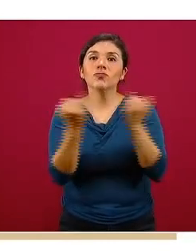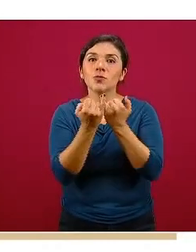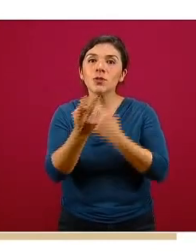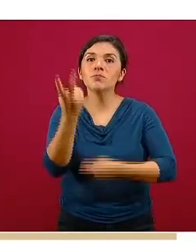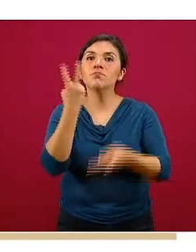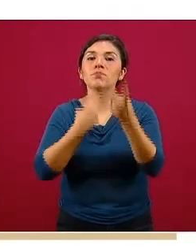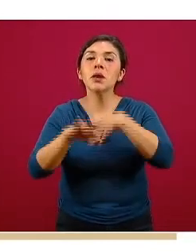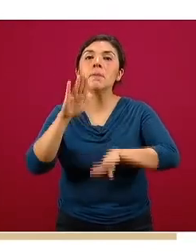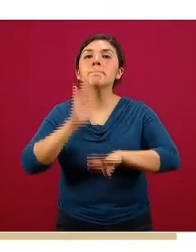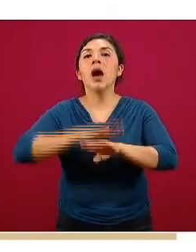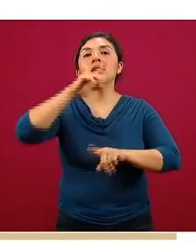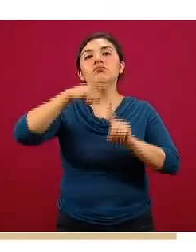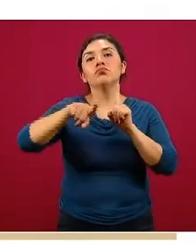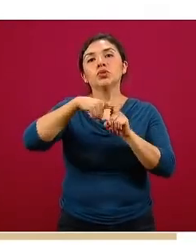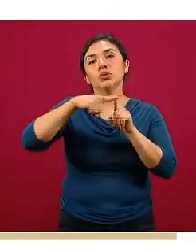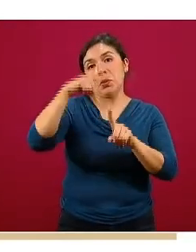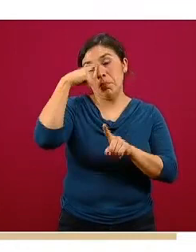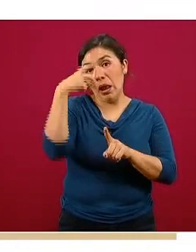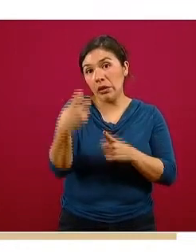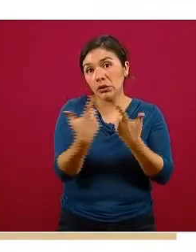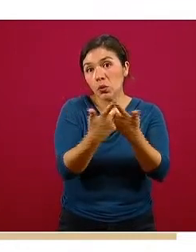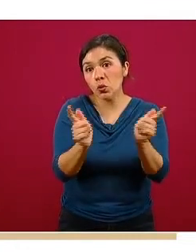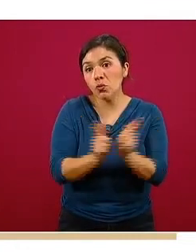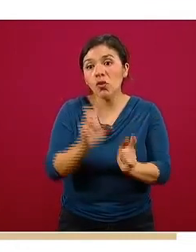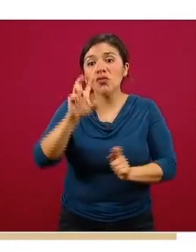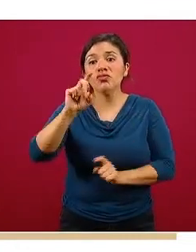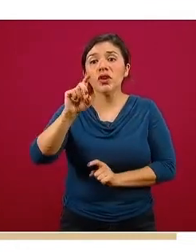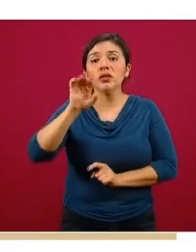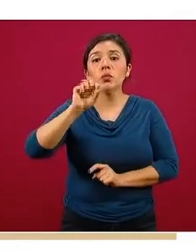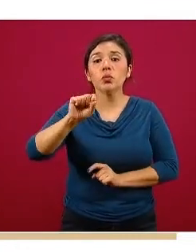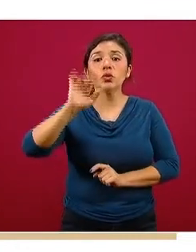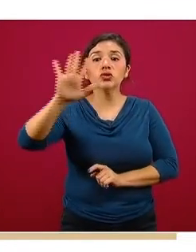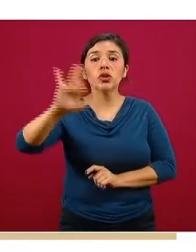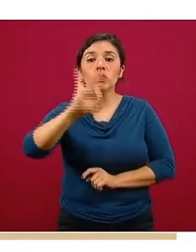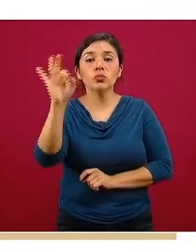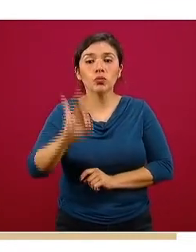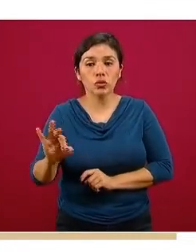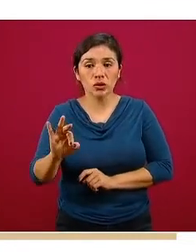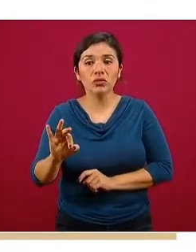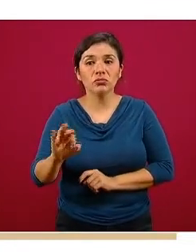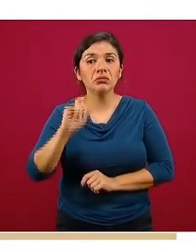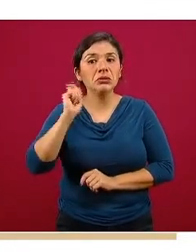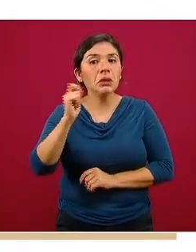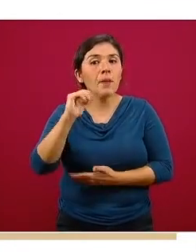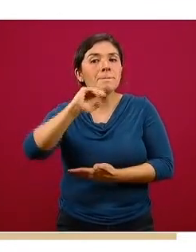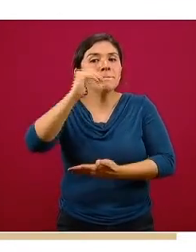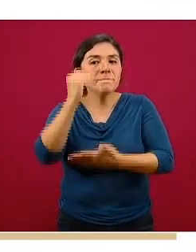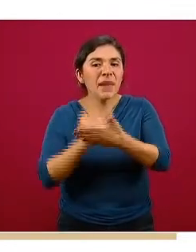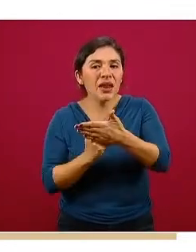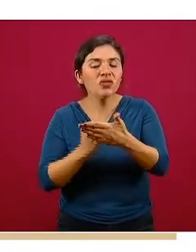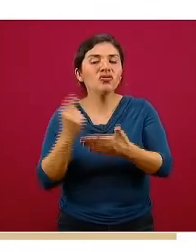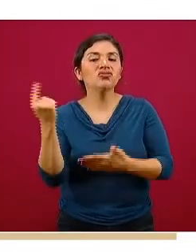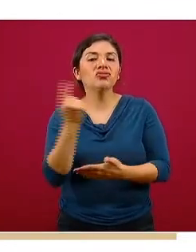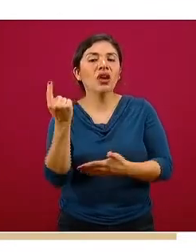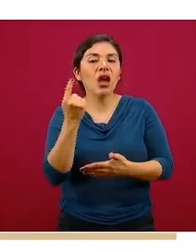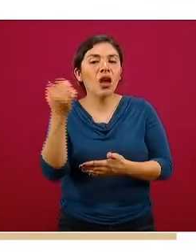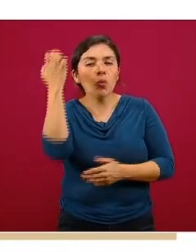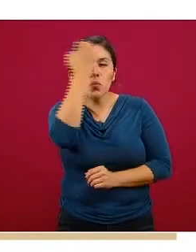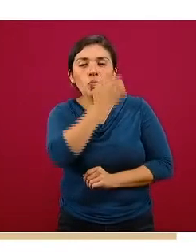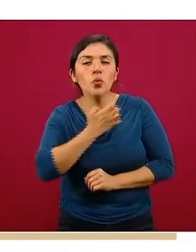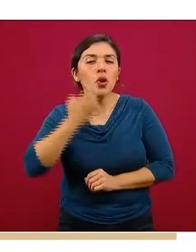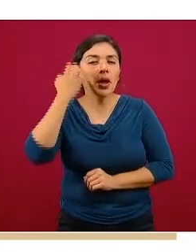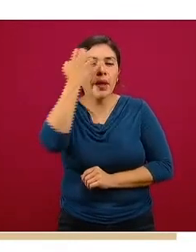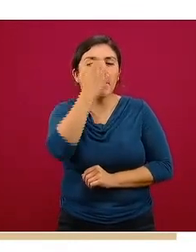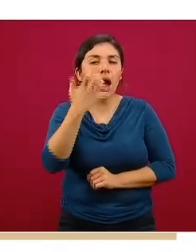porcentaje de positividad para este grupo de 30.5. Veamos que está por debajo de lo que las pruebas en